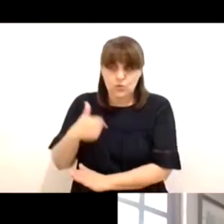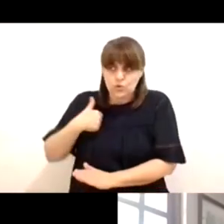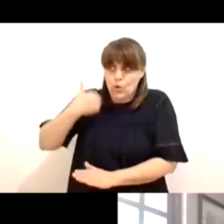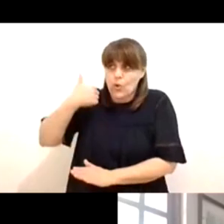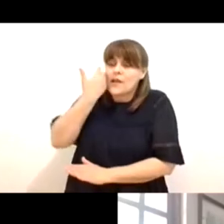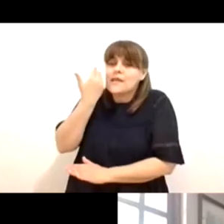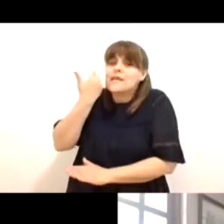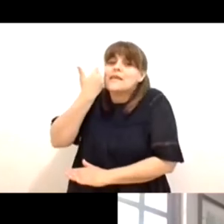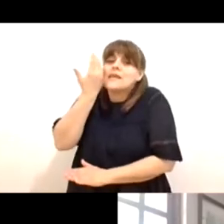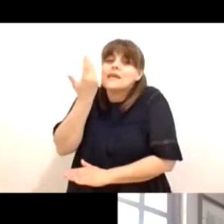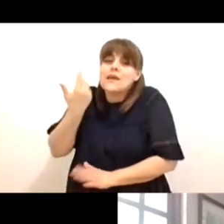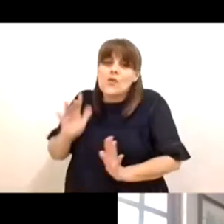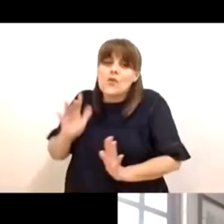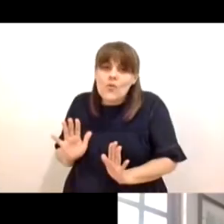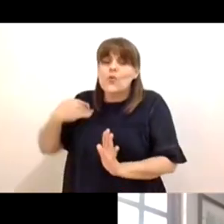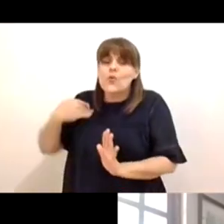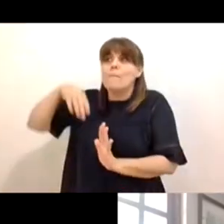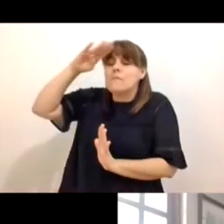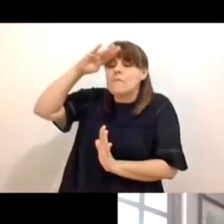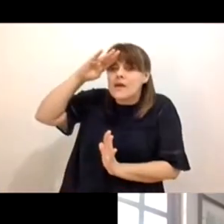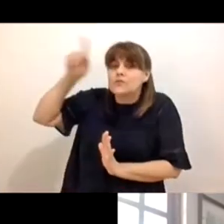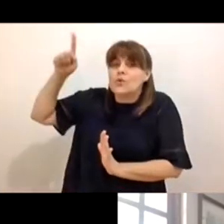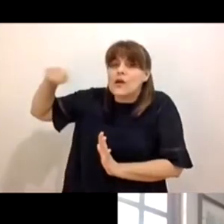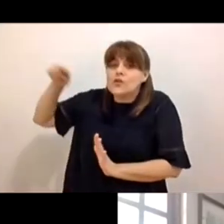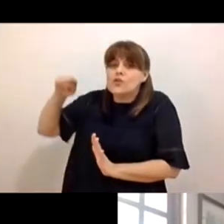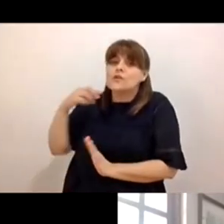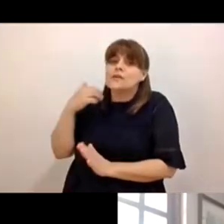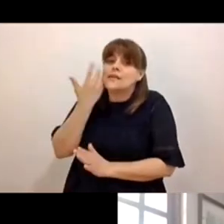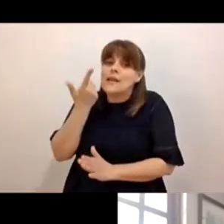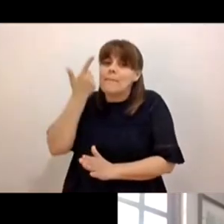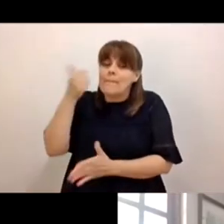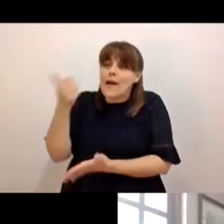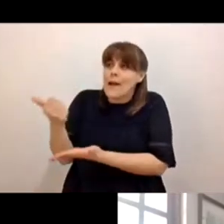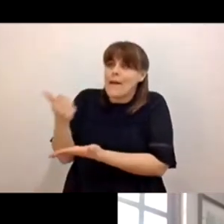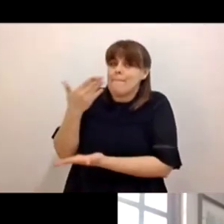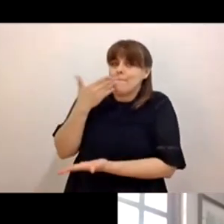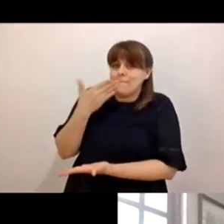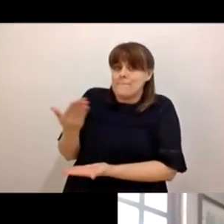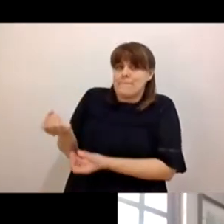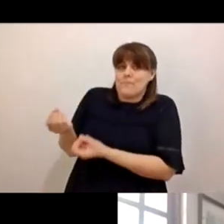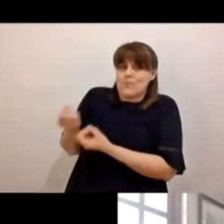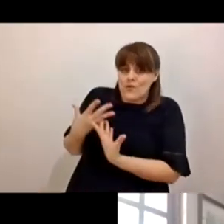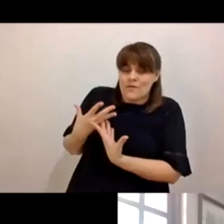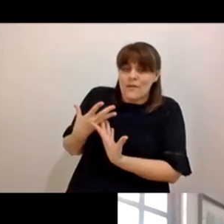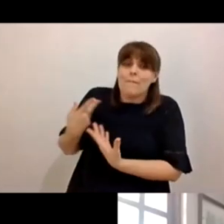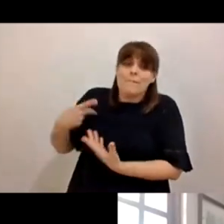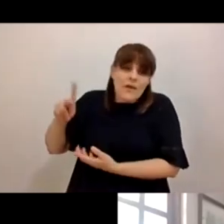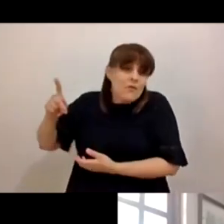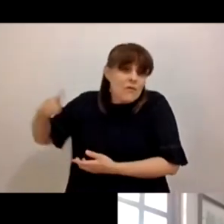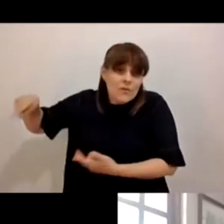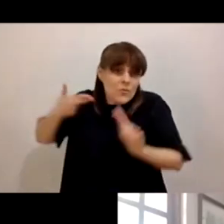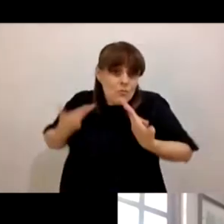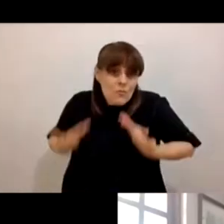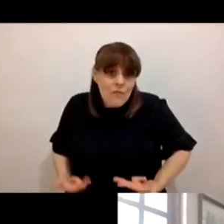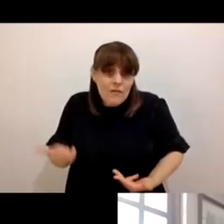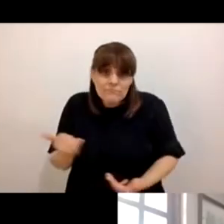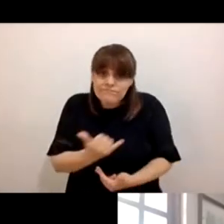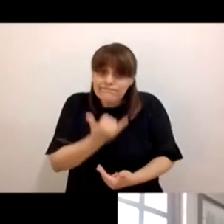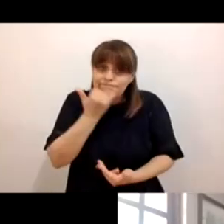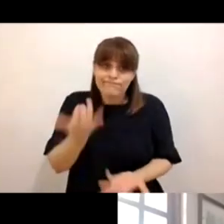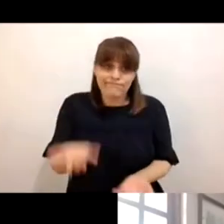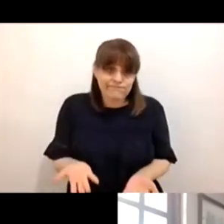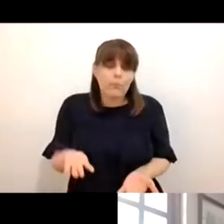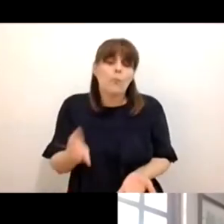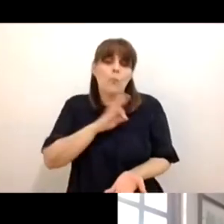pero bueno aunque haya sido la mejor intención tal vez no fue la mejor decisión y cometieron errores porque son humanos o los podemos perdonar pero